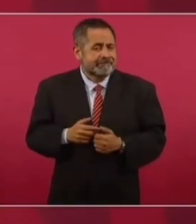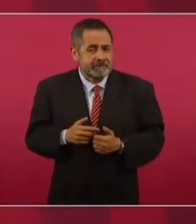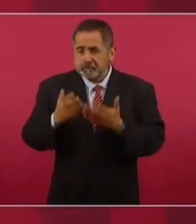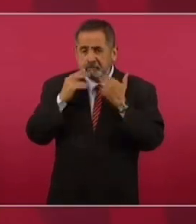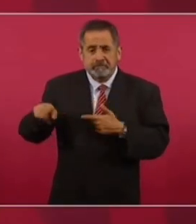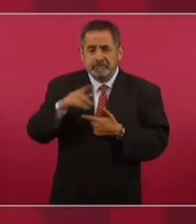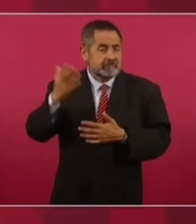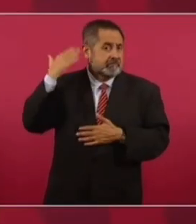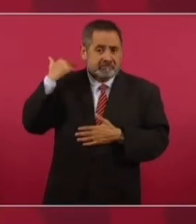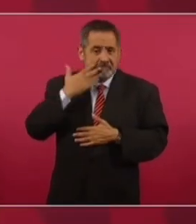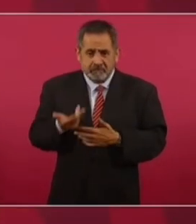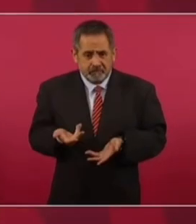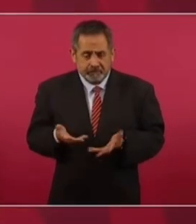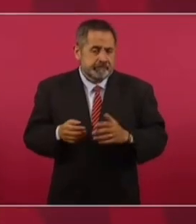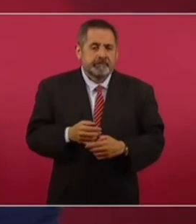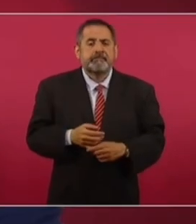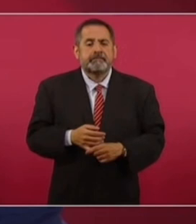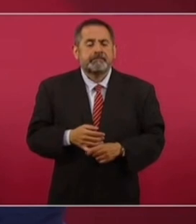democracia,